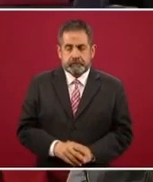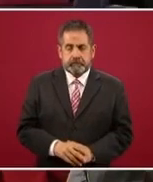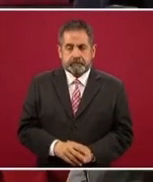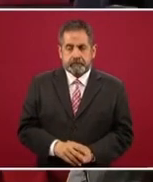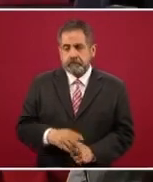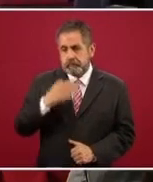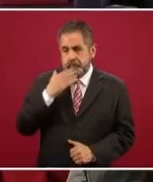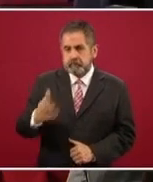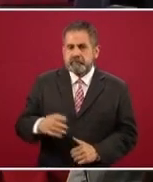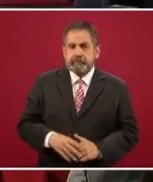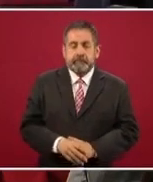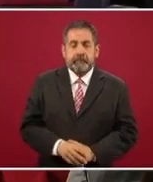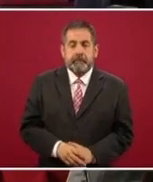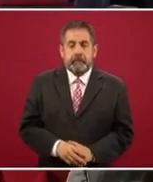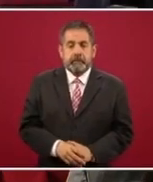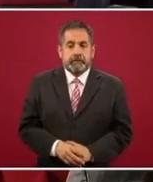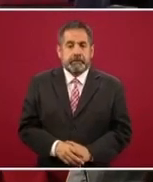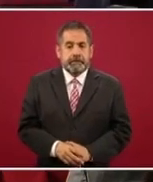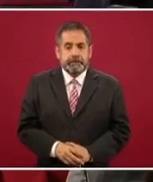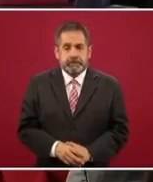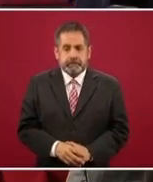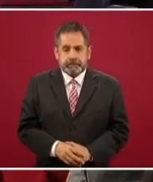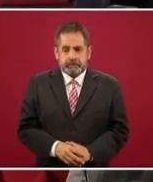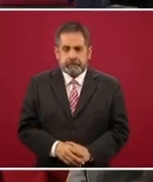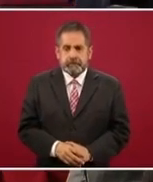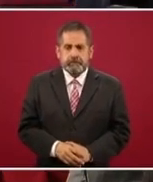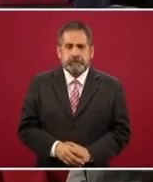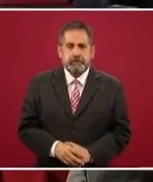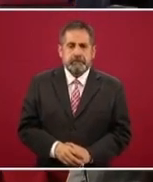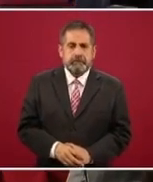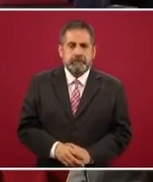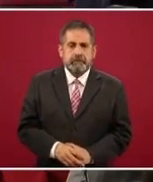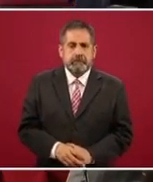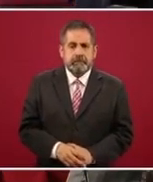Muy bien, pues entonces abrimos.